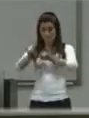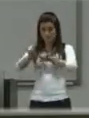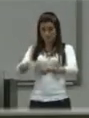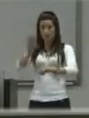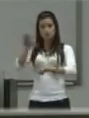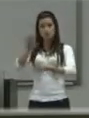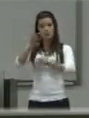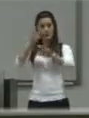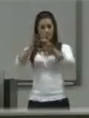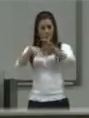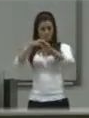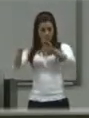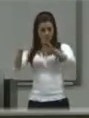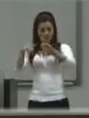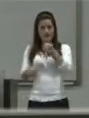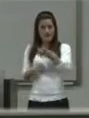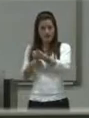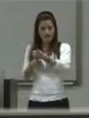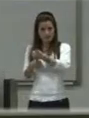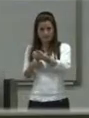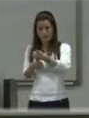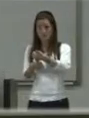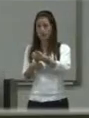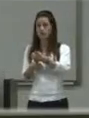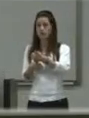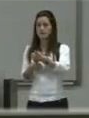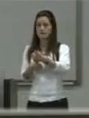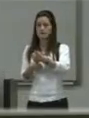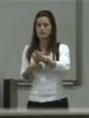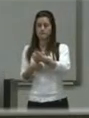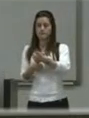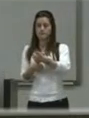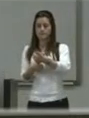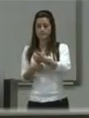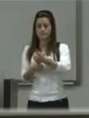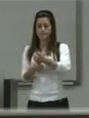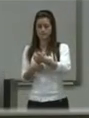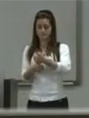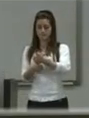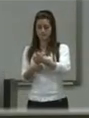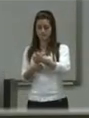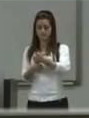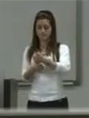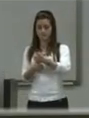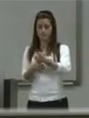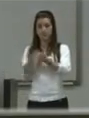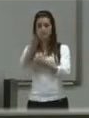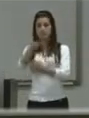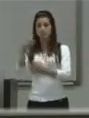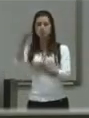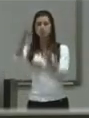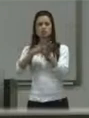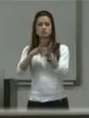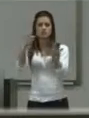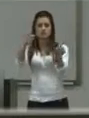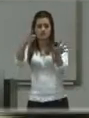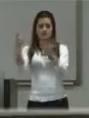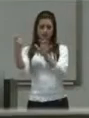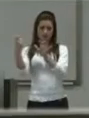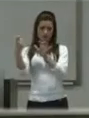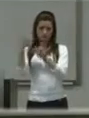procuraduría solo asesoría que hizo la procuraduría fueron más de 2600 casos Si no estoy